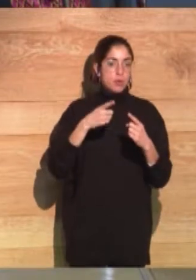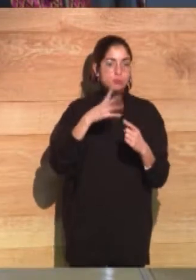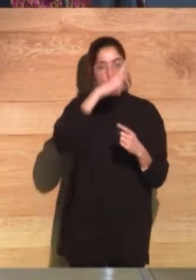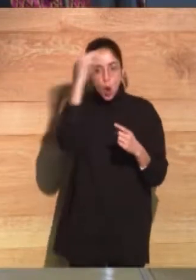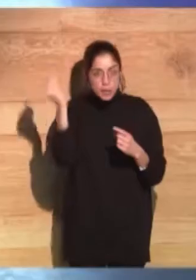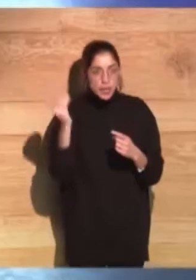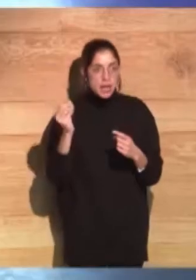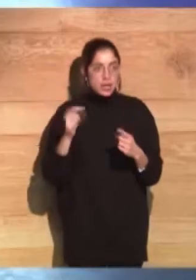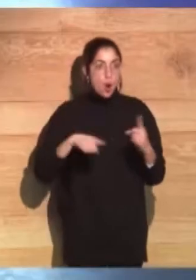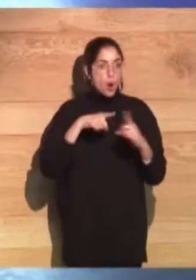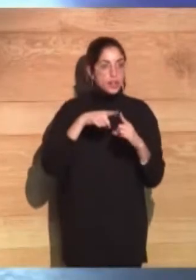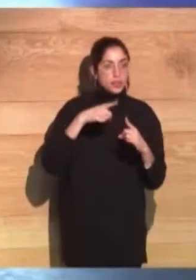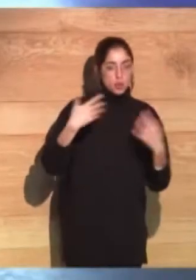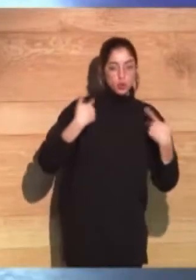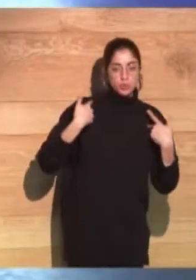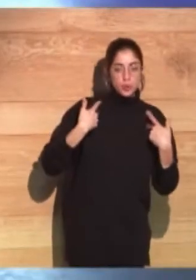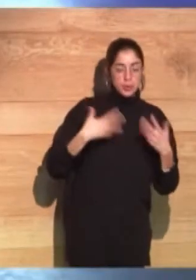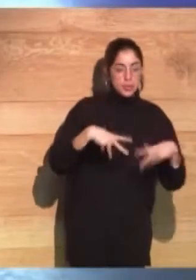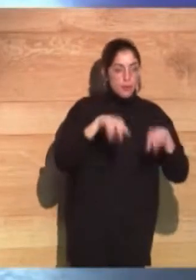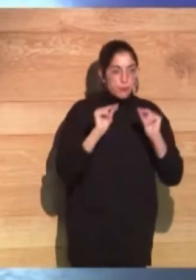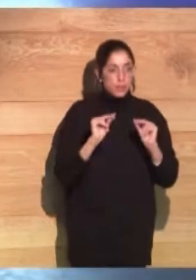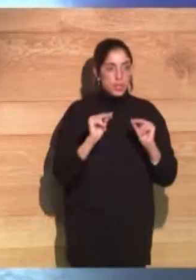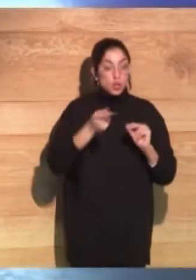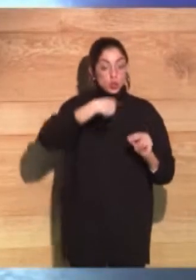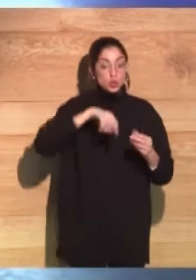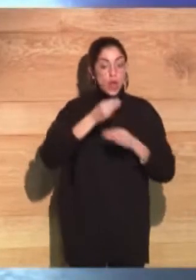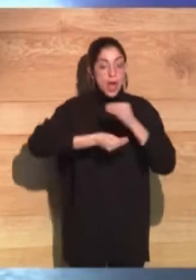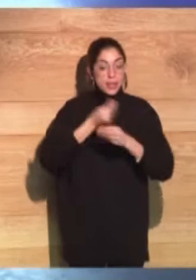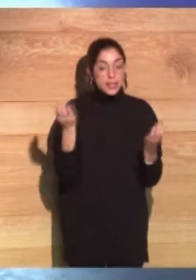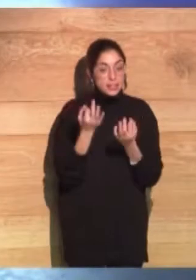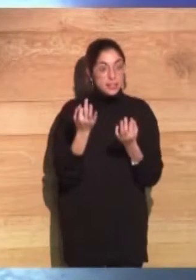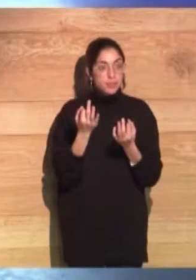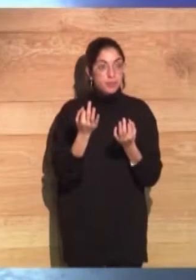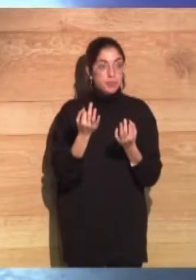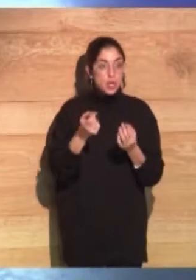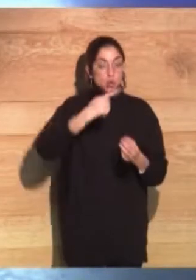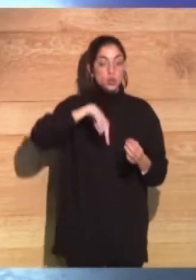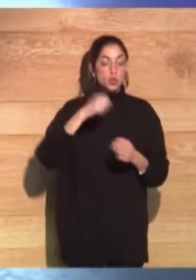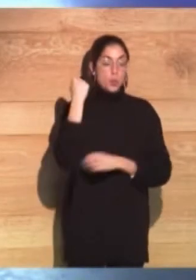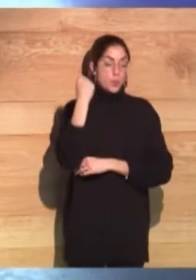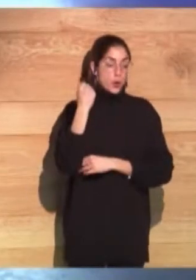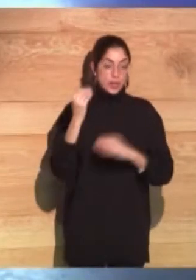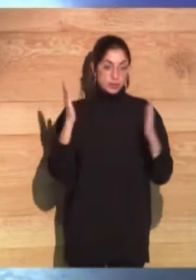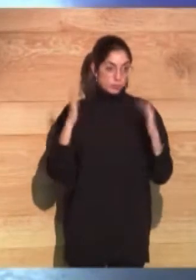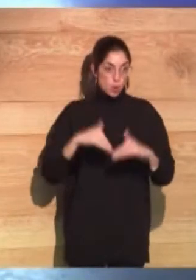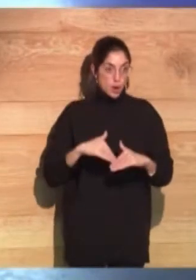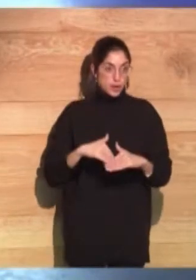para acabar con este sufrimiento. ¿Qué podemos hacer? No tenemos poder.